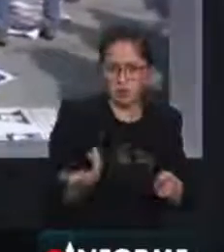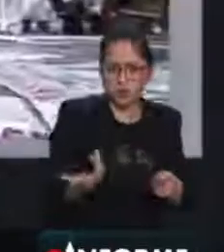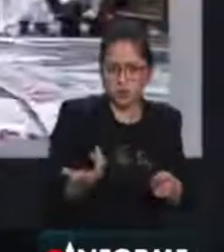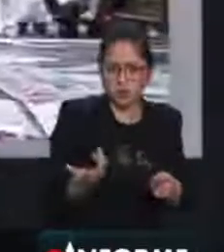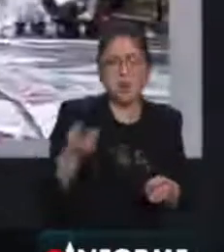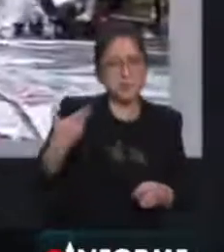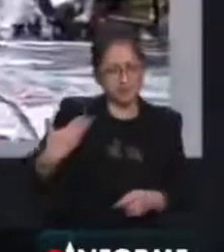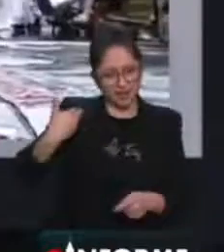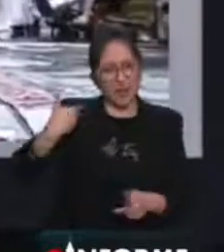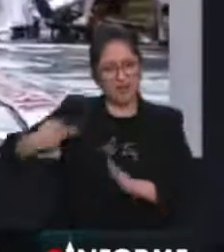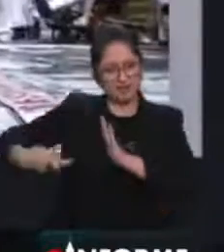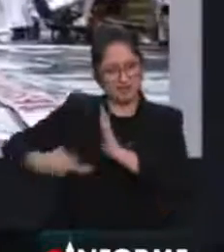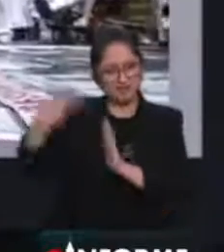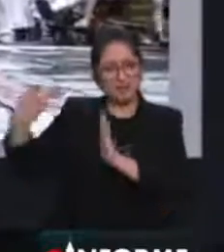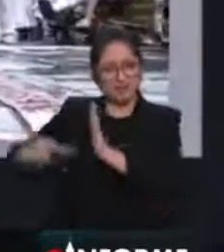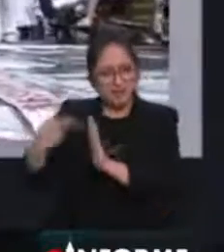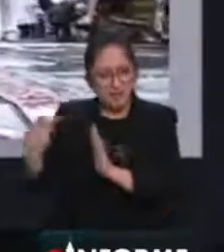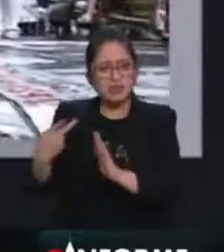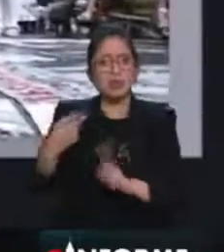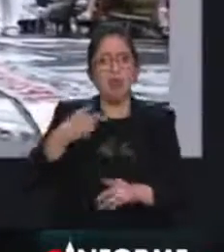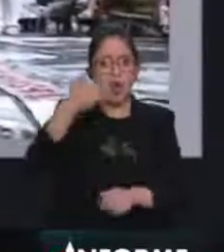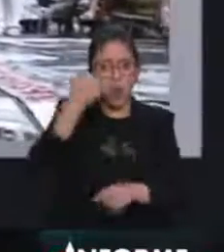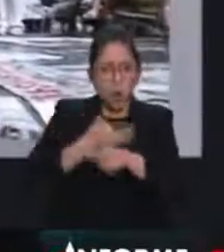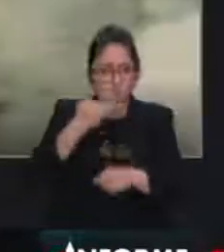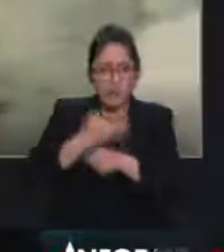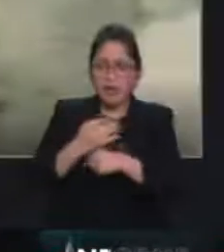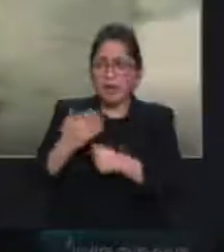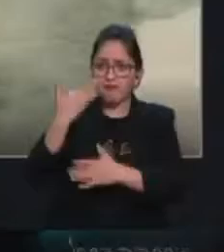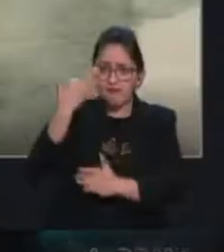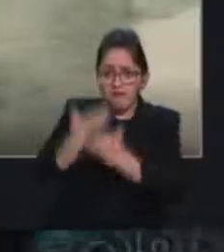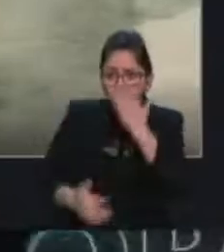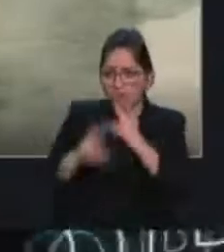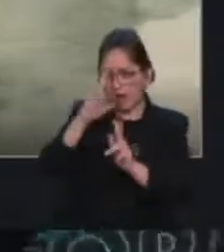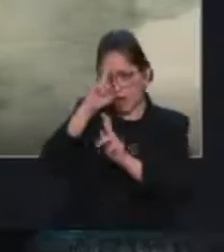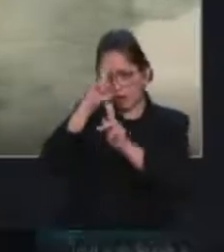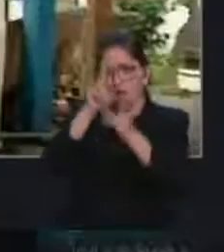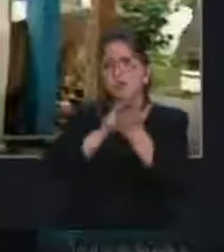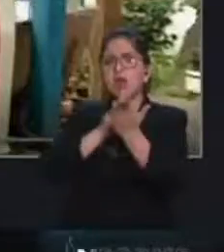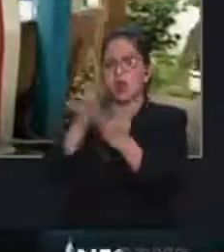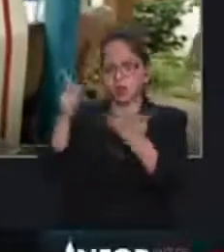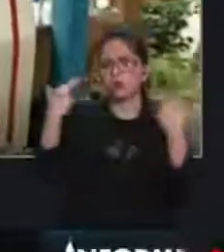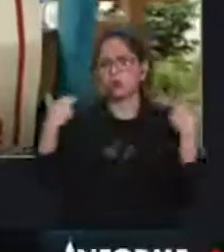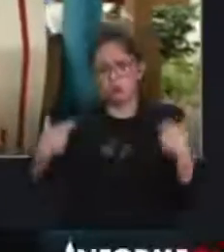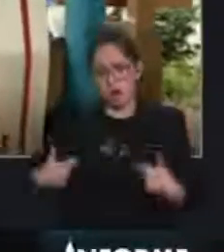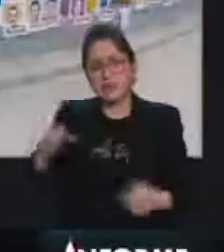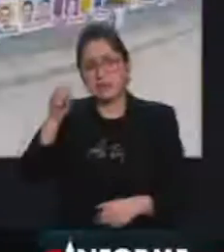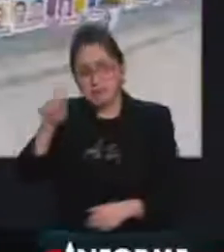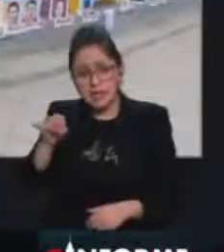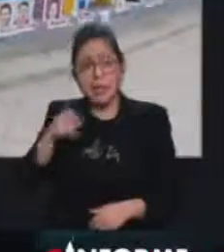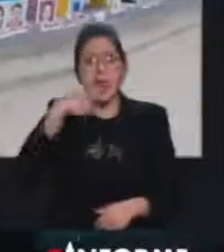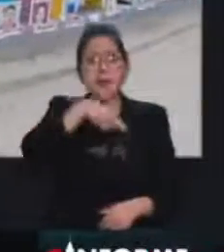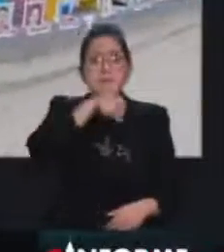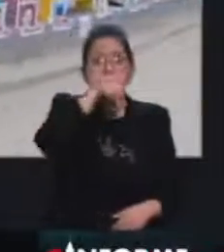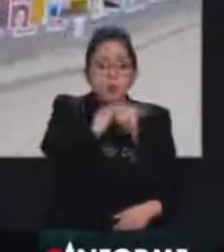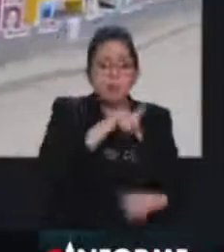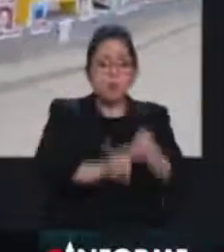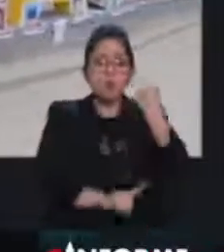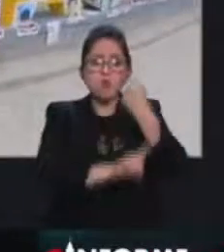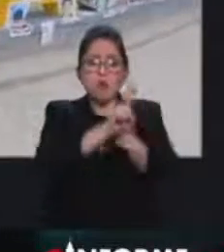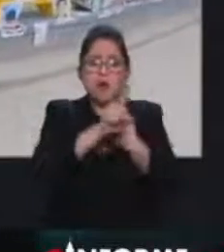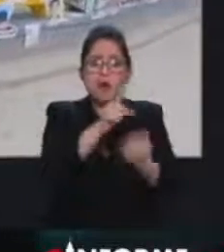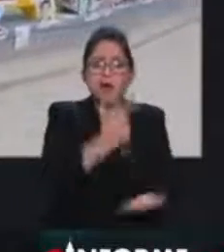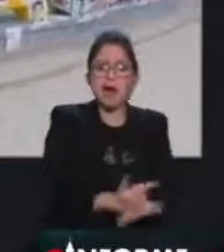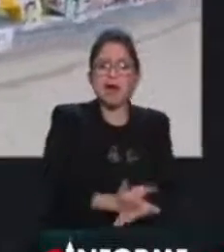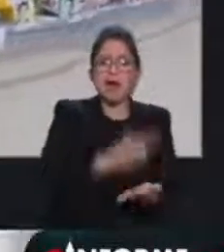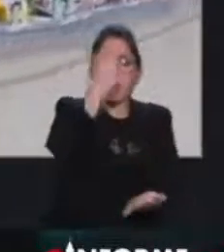varias veces, nos encontramos no solamente en una crisis de derechos humanos, sino también una crisis forense que habita por la